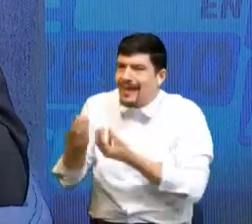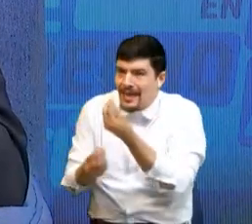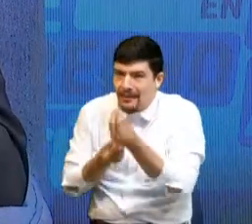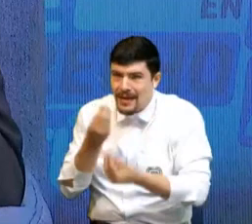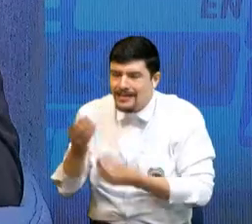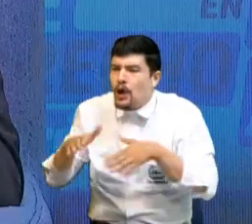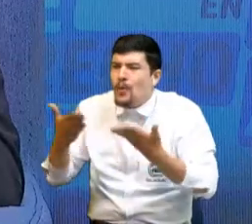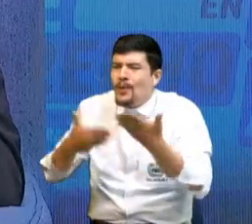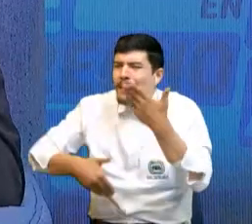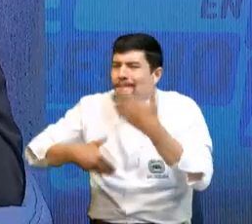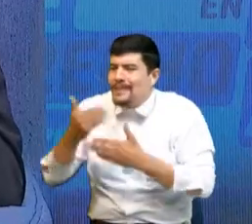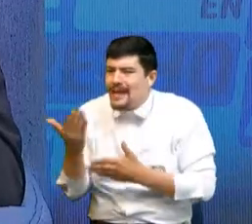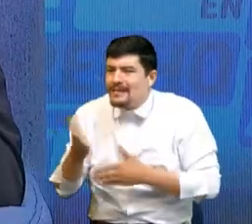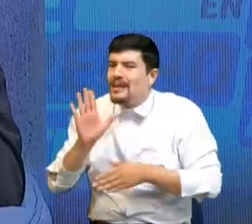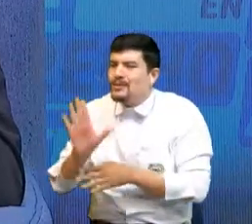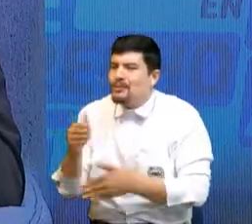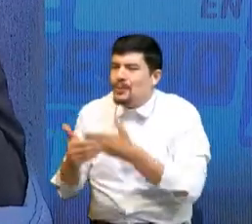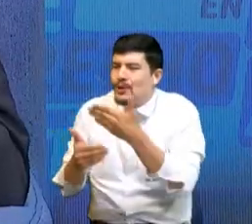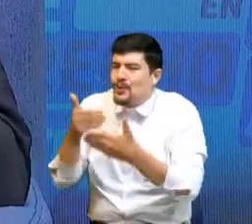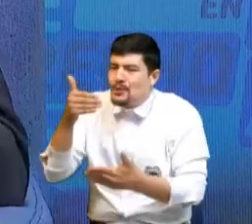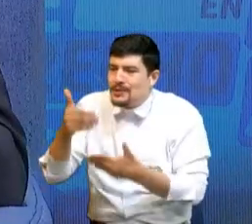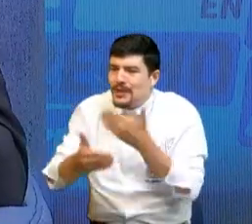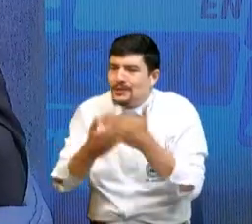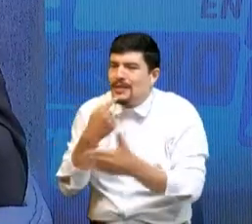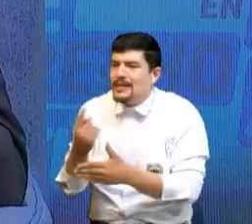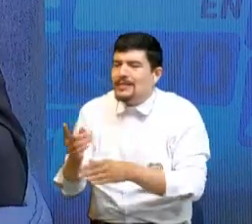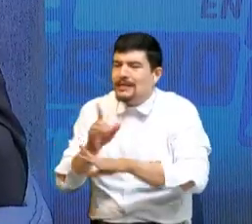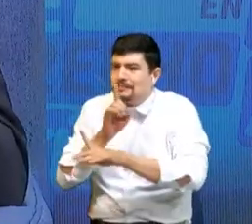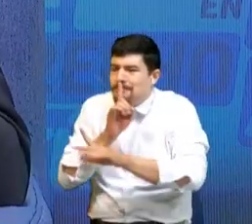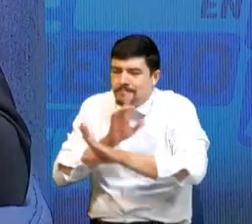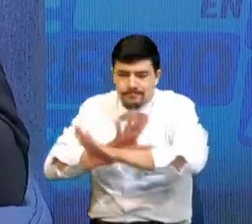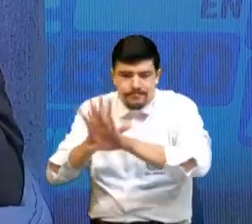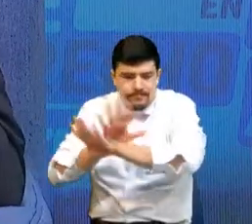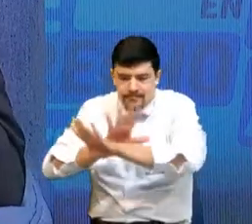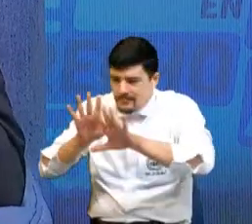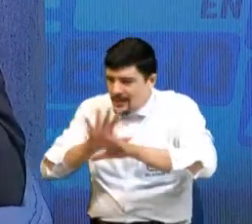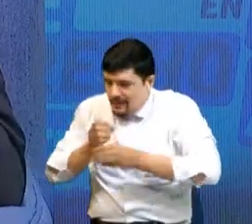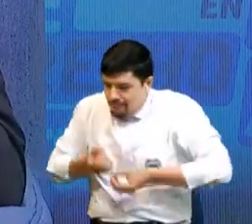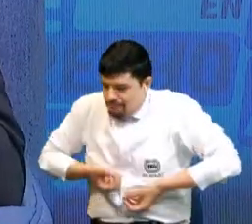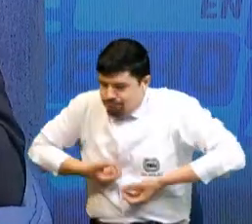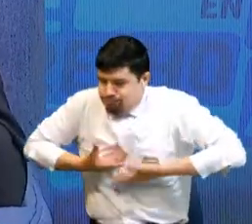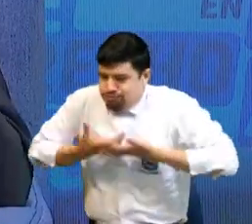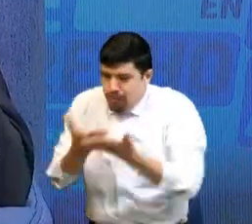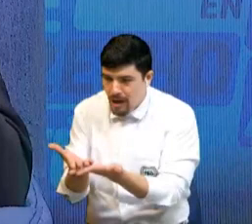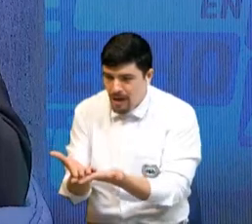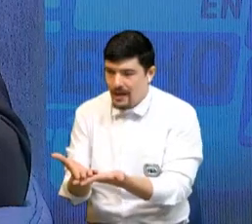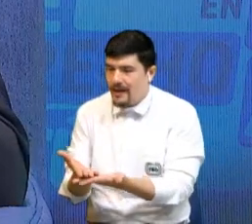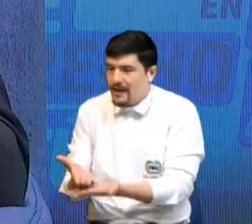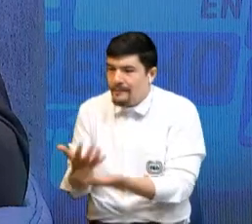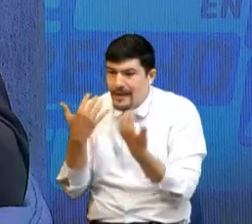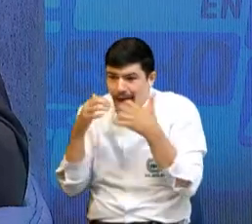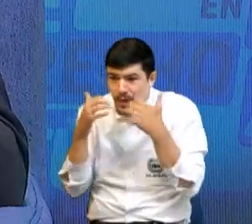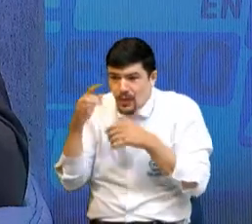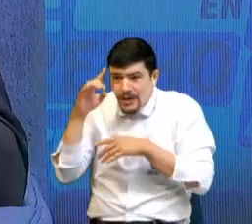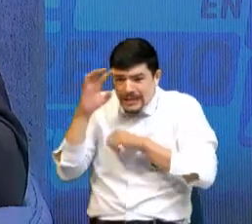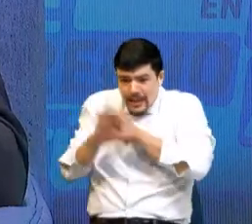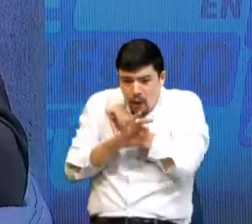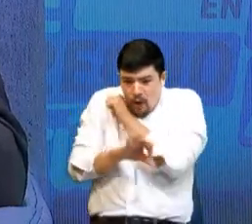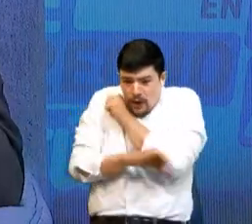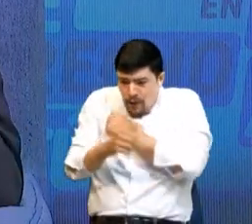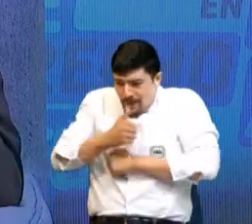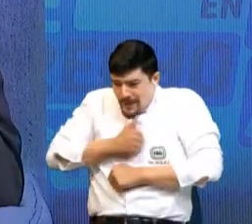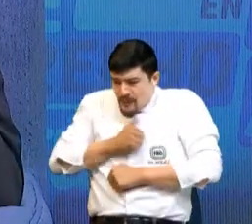debe iniciar? ¿Están en ese proceso de romper el silencio, de enfrentarse a su miedo psicológico,